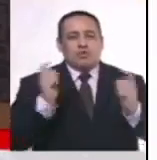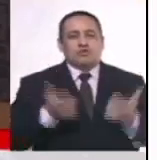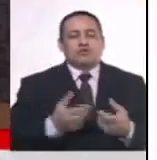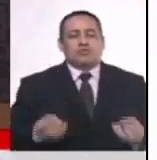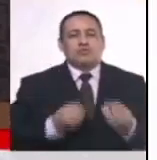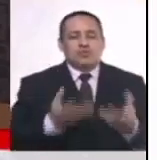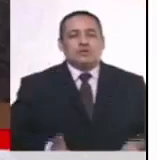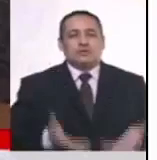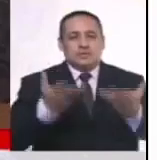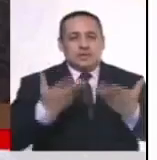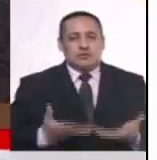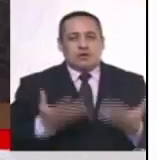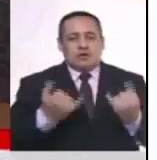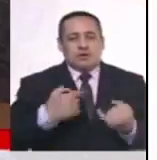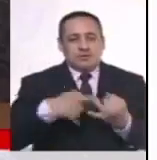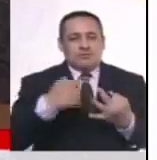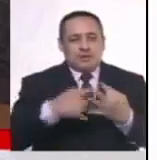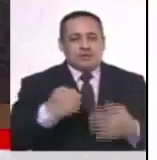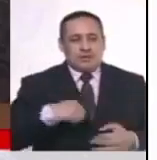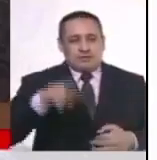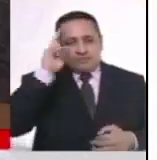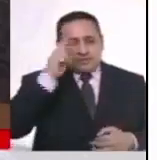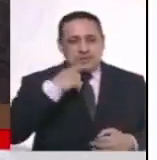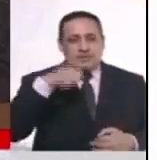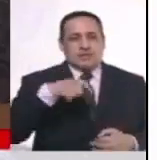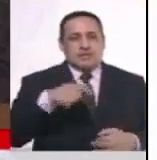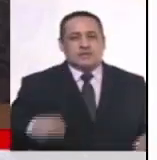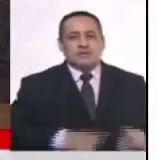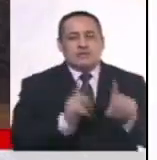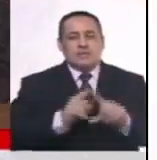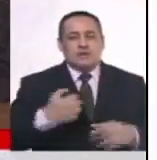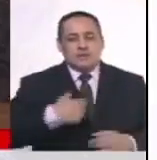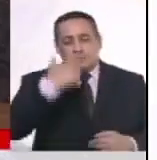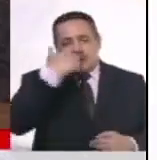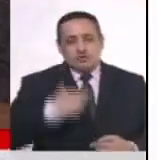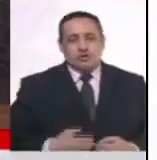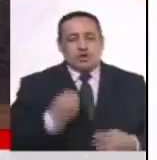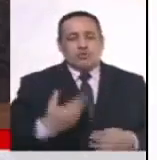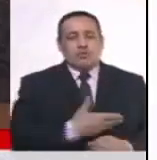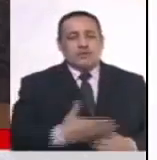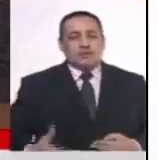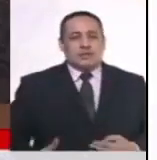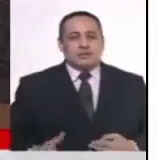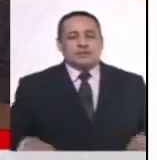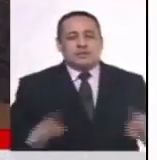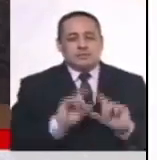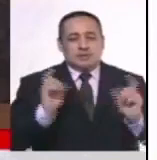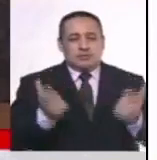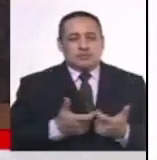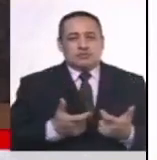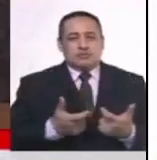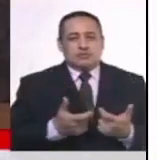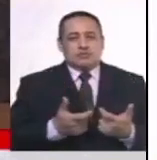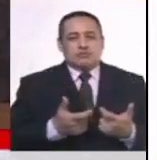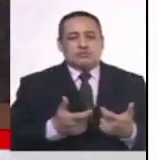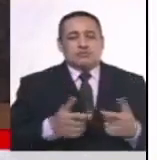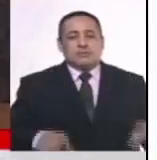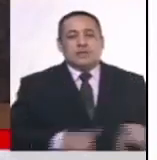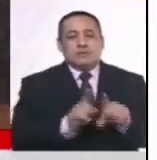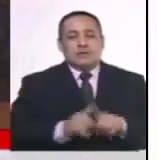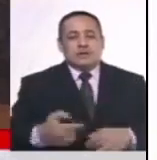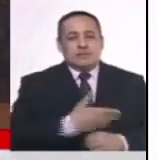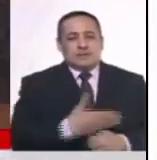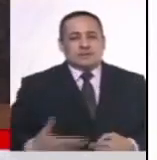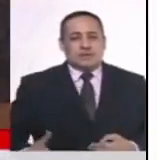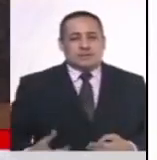por brindarnos esa confianza necesaria, a mi persona como presidente de esta comisión, al